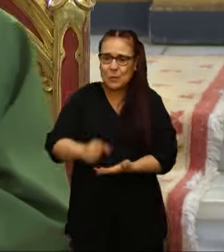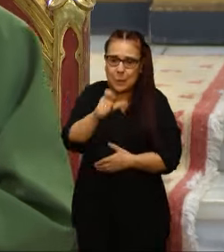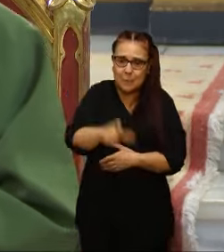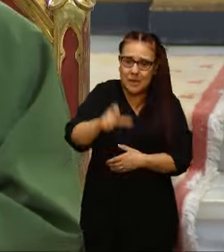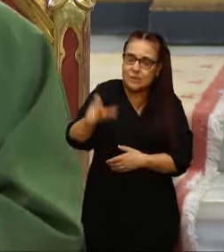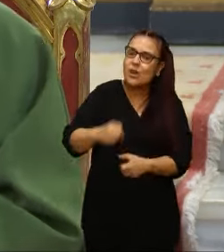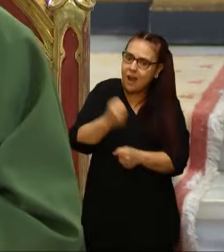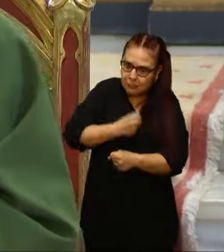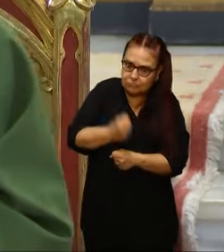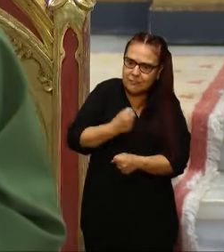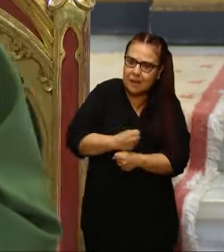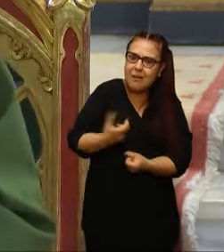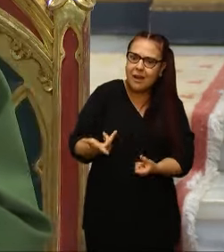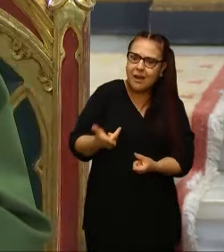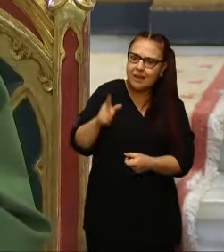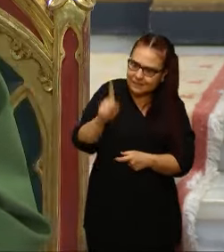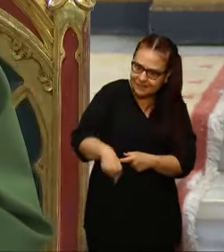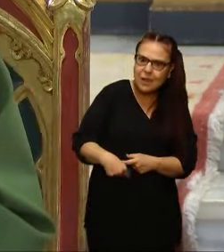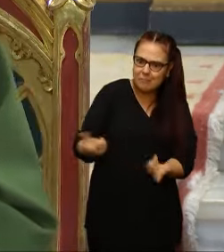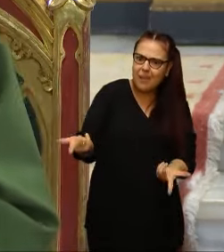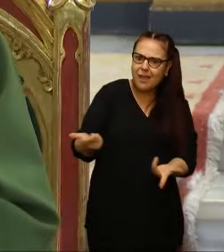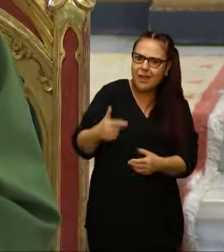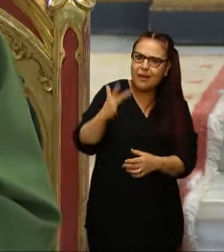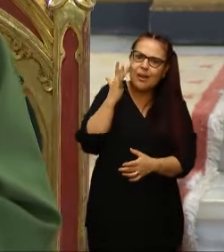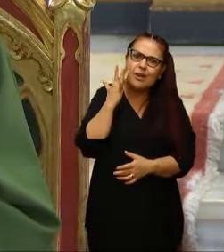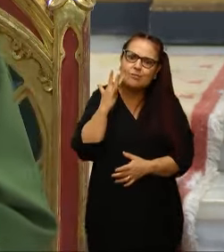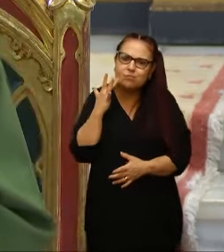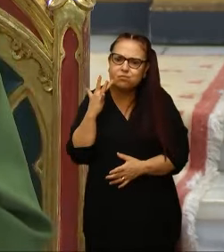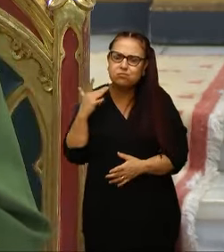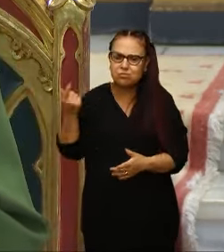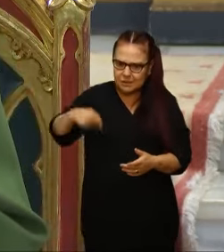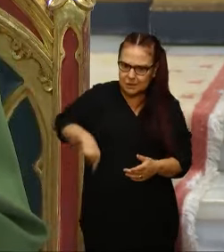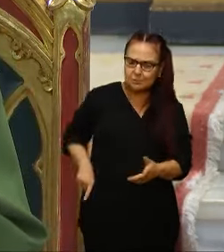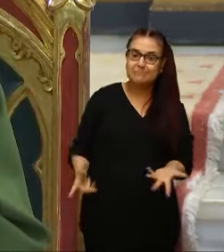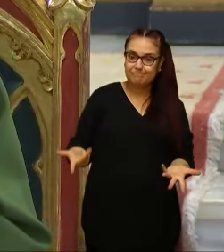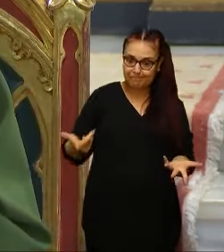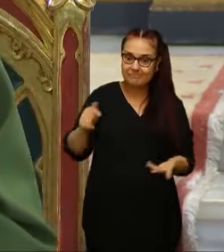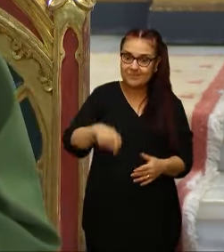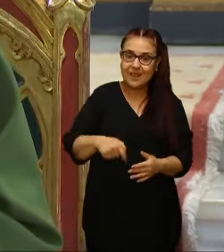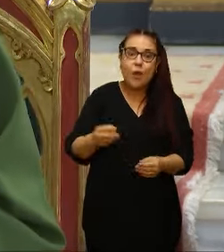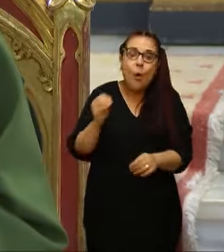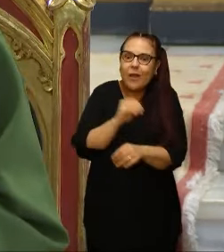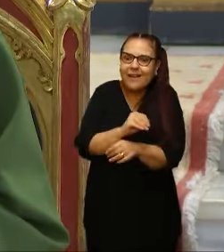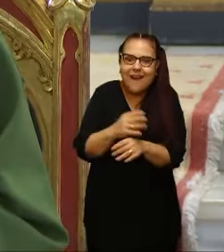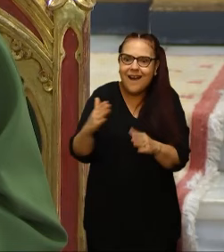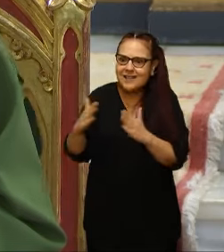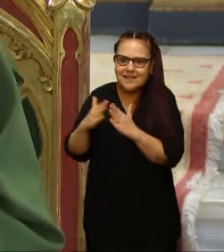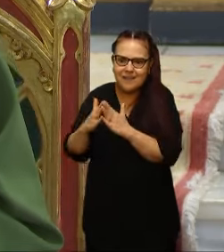que trabajan allí, las señoras de la limpieza también, los que estáis en casa con vuestros